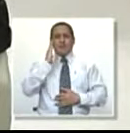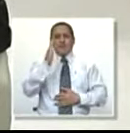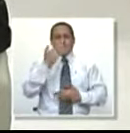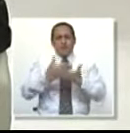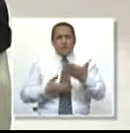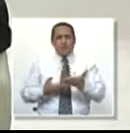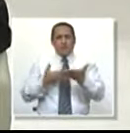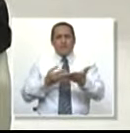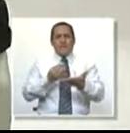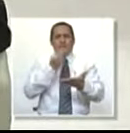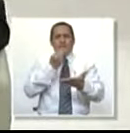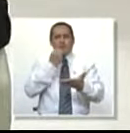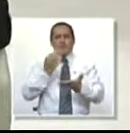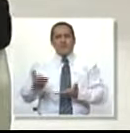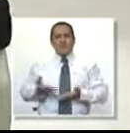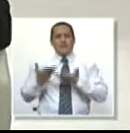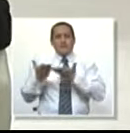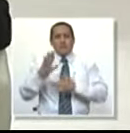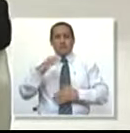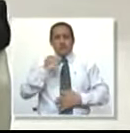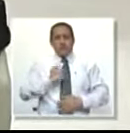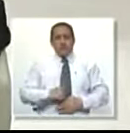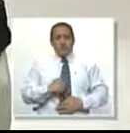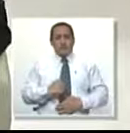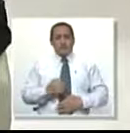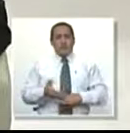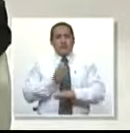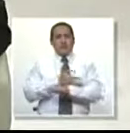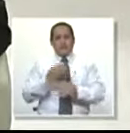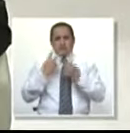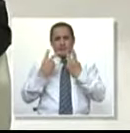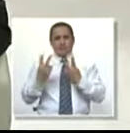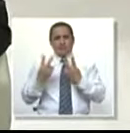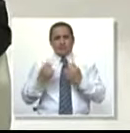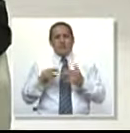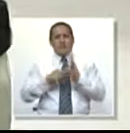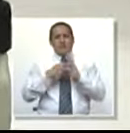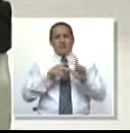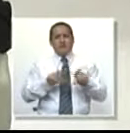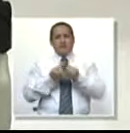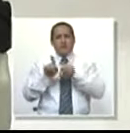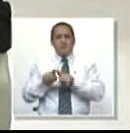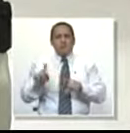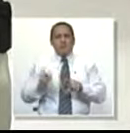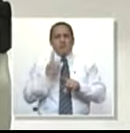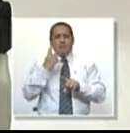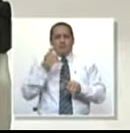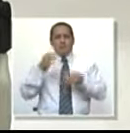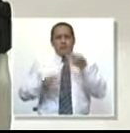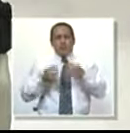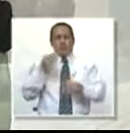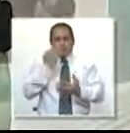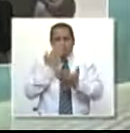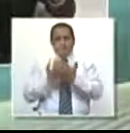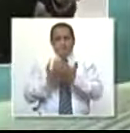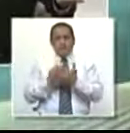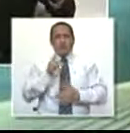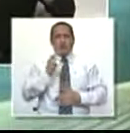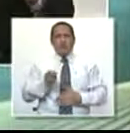una demanda de alimentos para que se lo pasen a su hija y resulta que se hace una primera audiencia ante